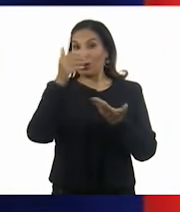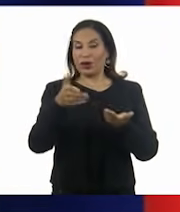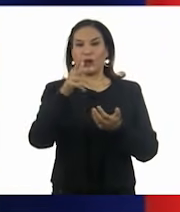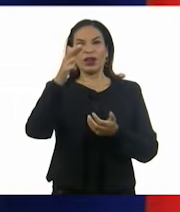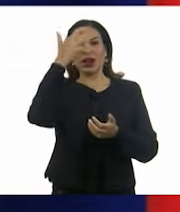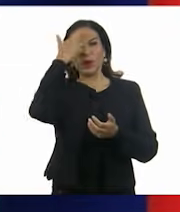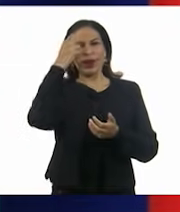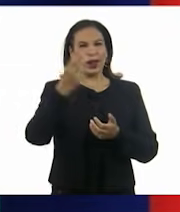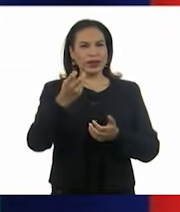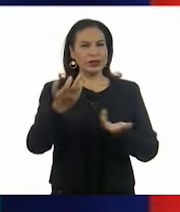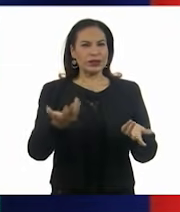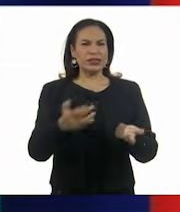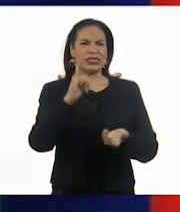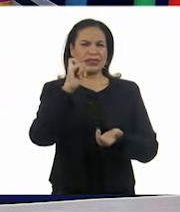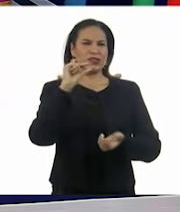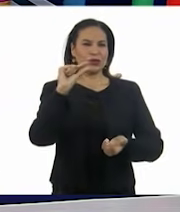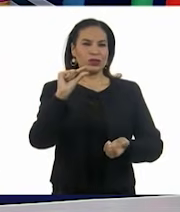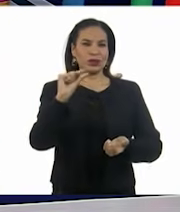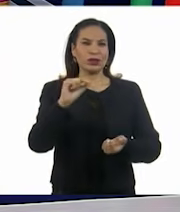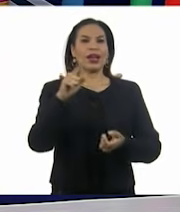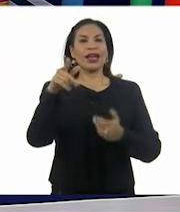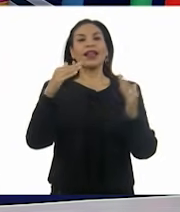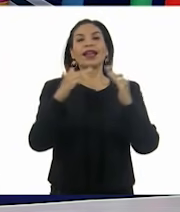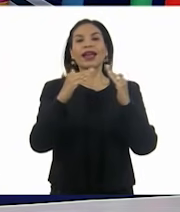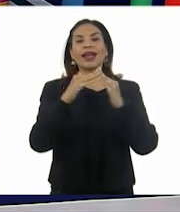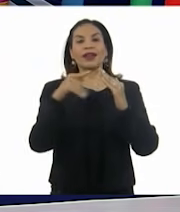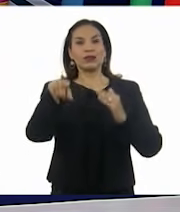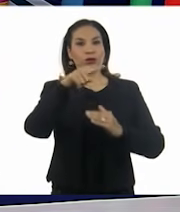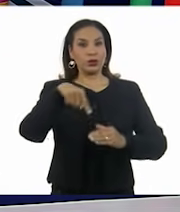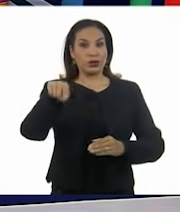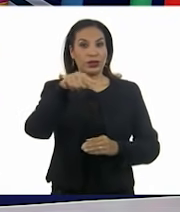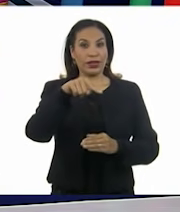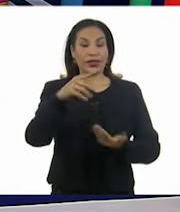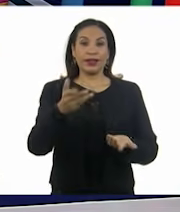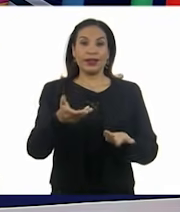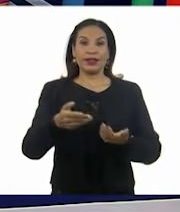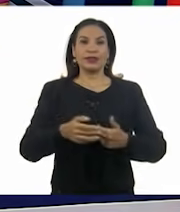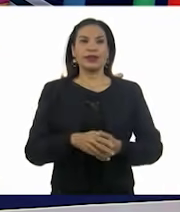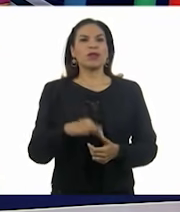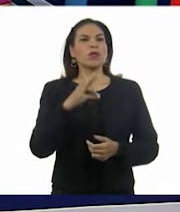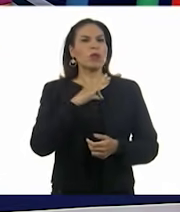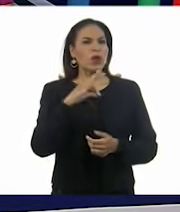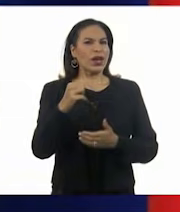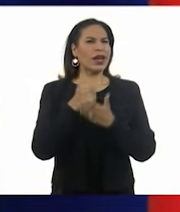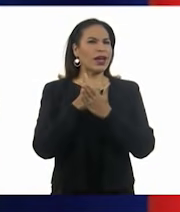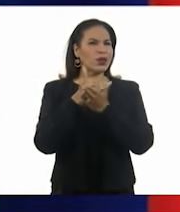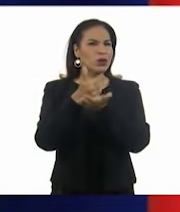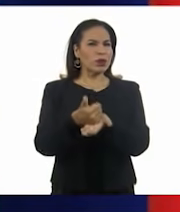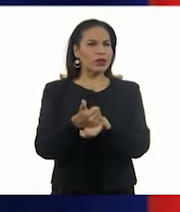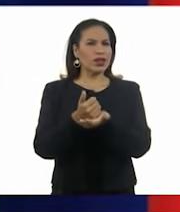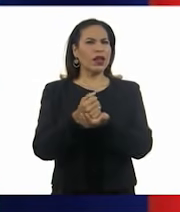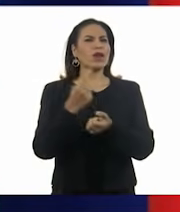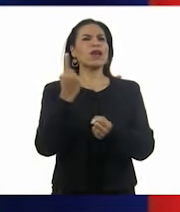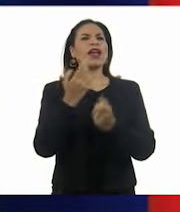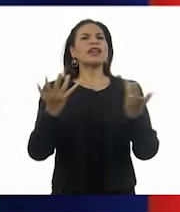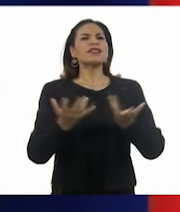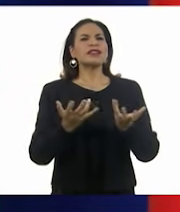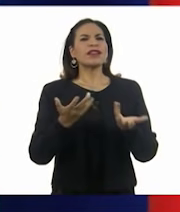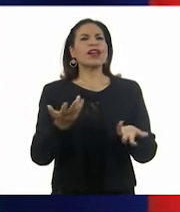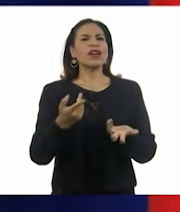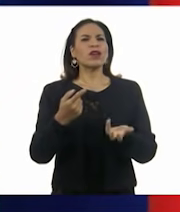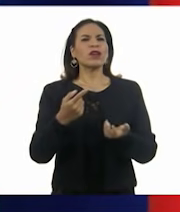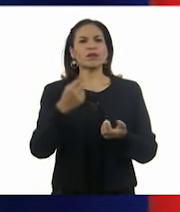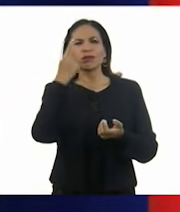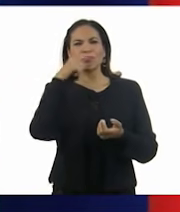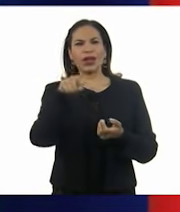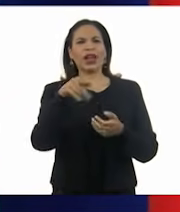¿Recuerdas ese caso? Sí, un poco. Allí en casita, ¿ustedes nos podrían ayudar o qué fue lo que hicieron? ¿Qué fue lo que